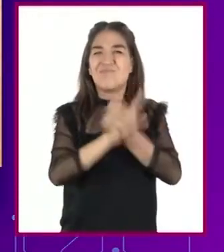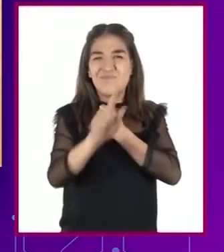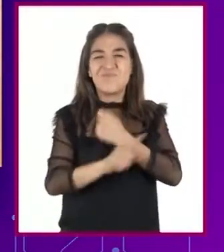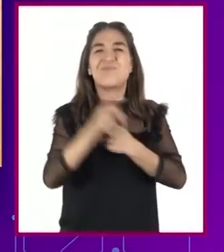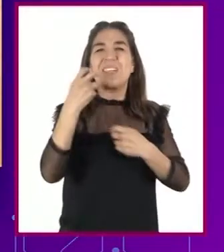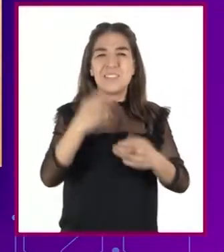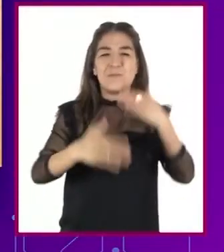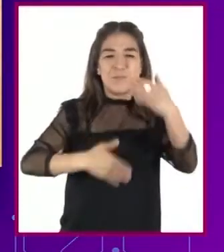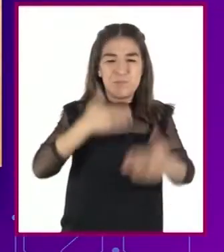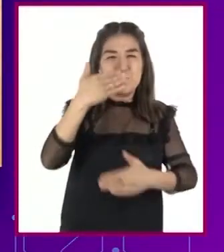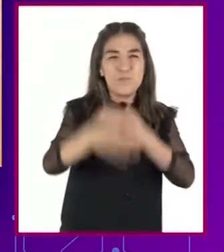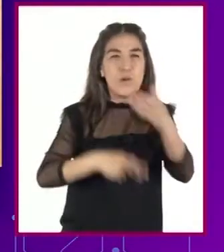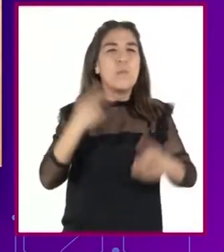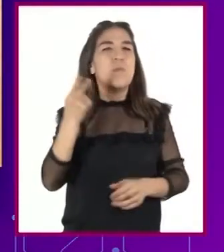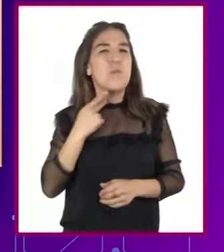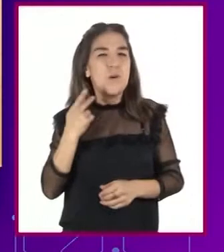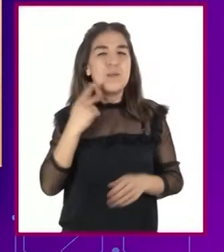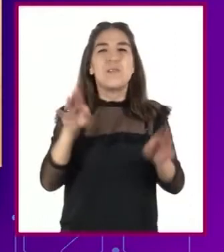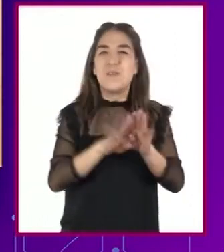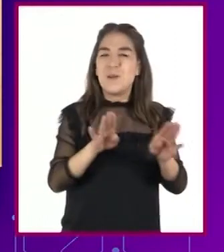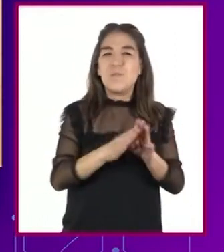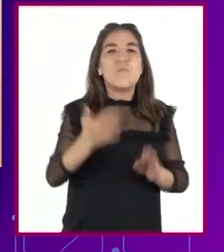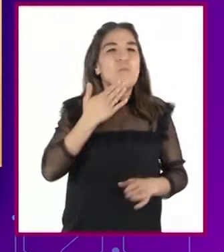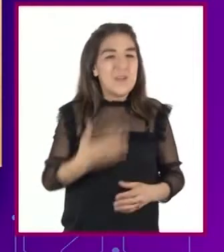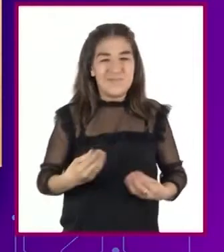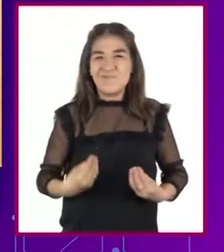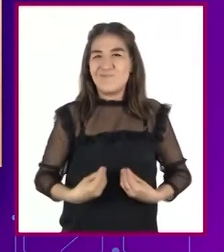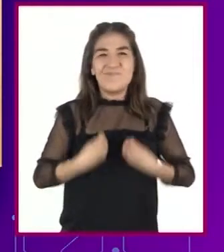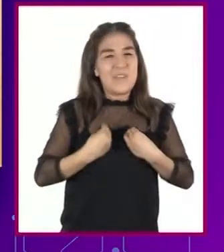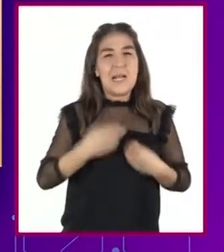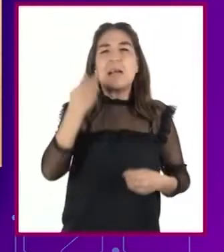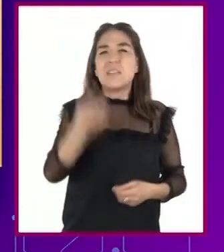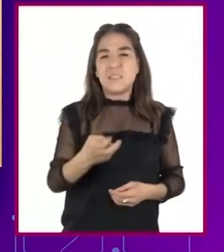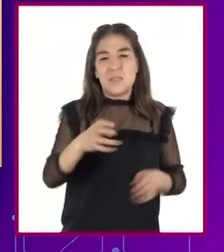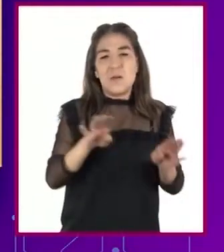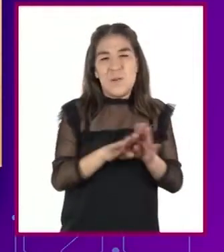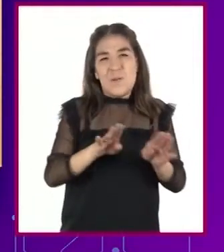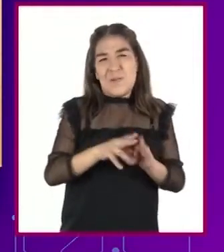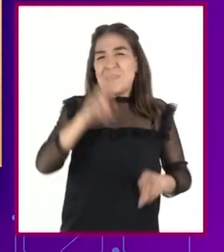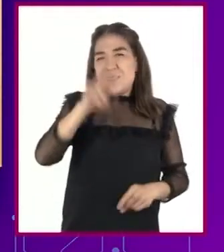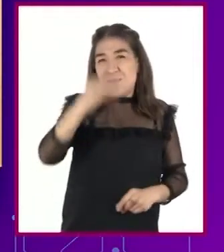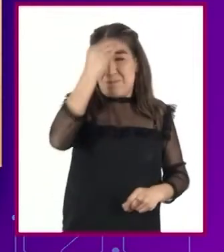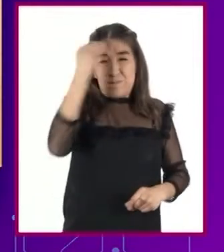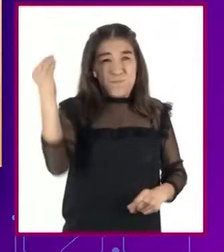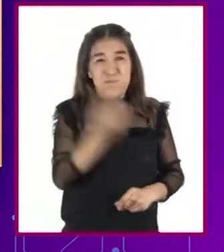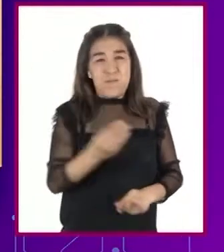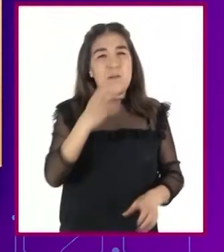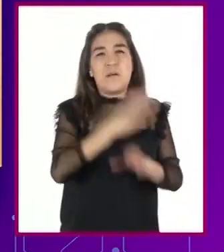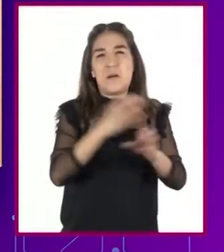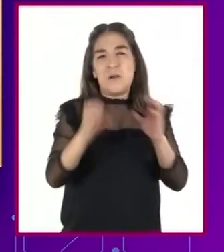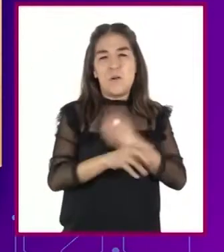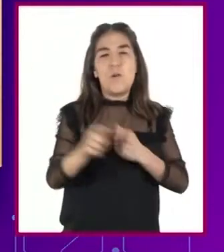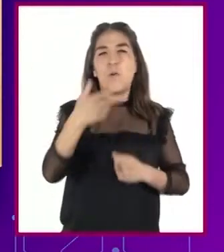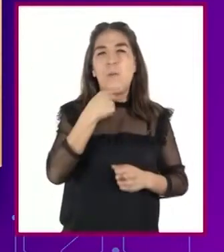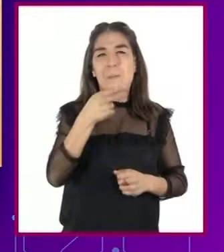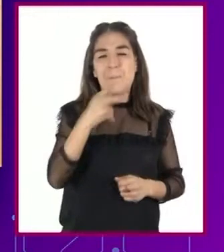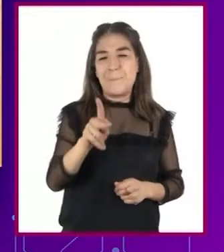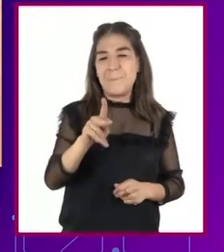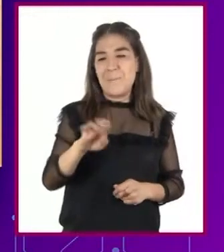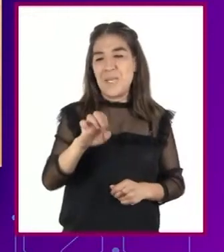políticas, incertidumbre e inestabilidad, que fue conocida como la Era del Terror, con Robespierre como